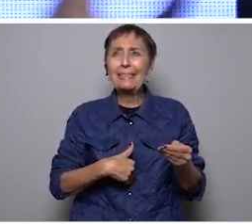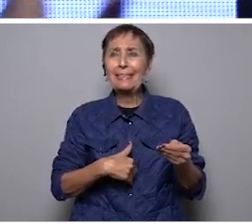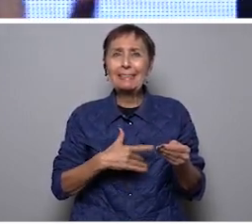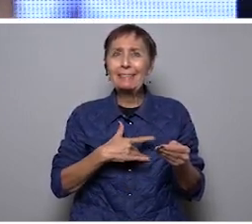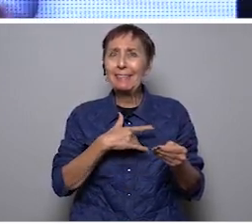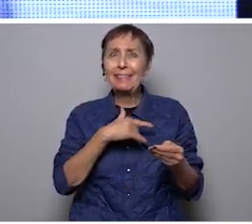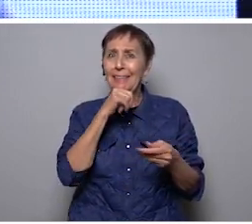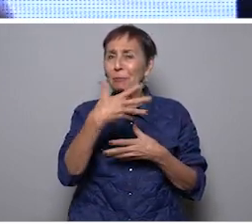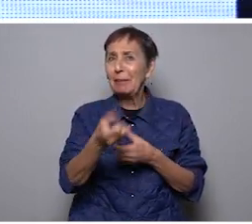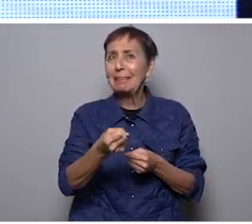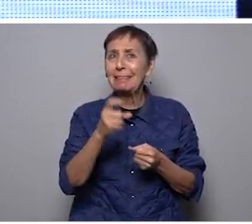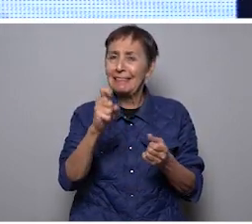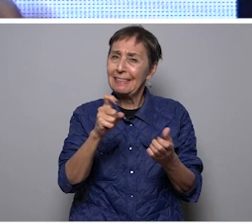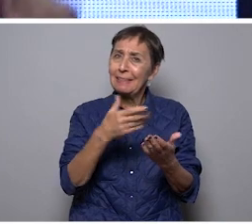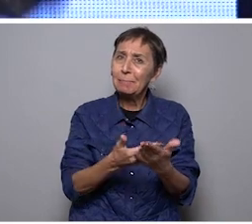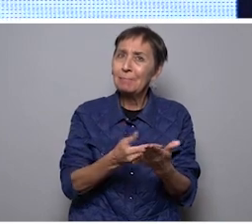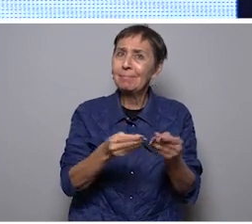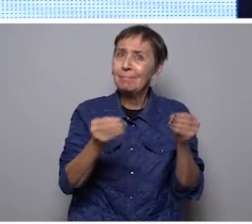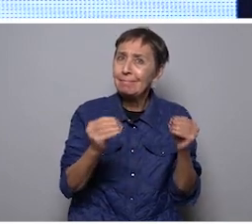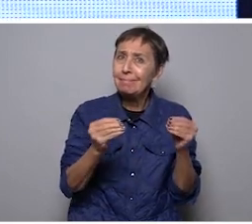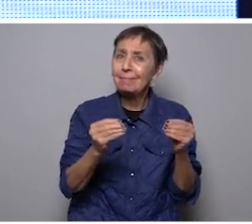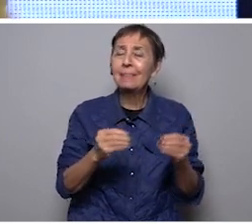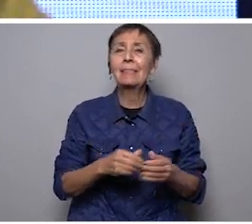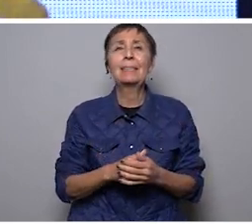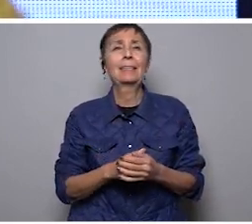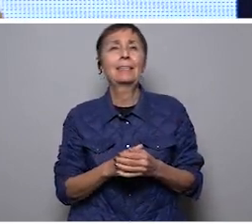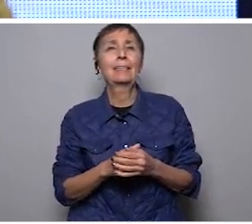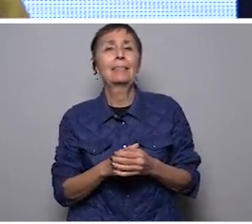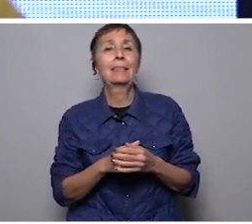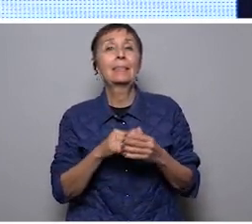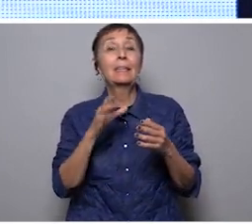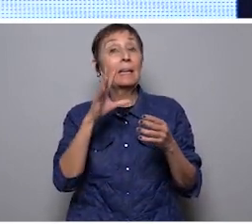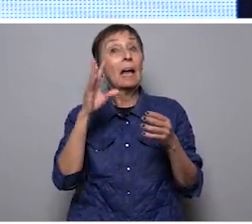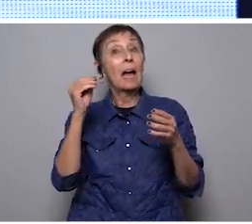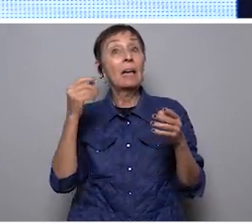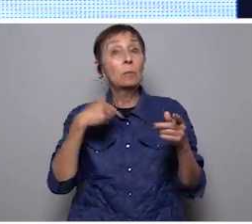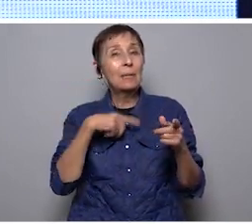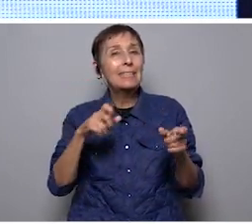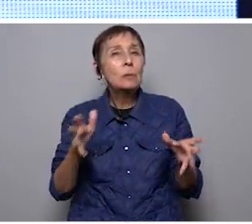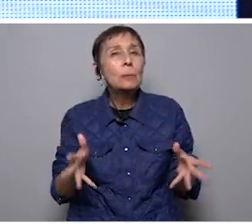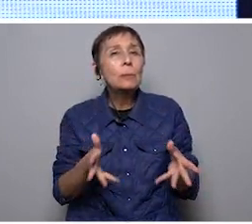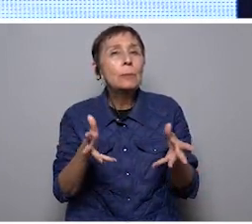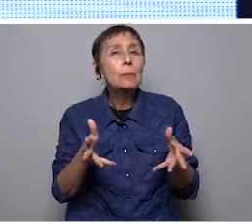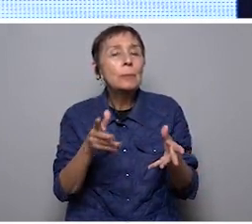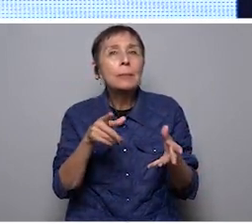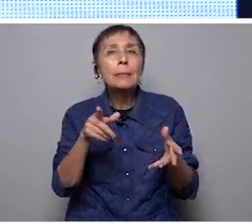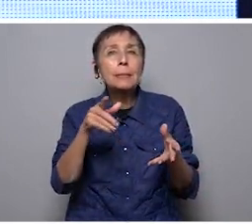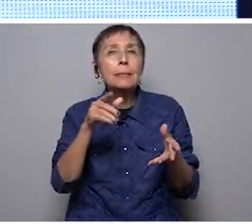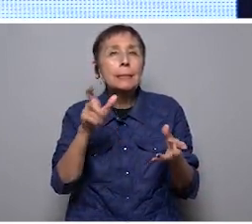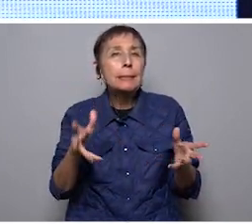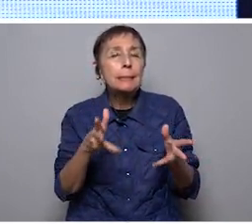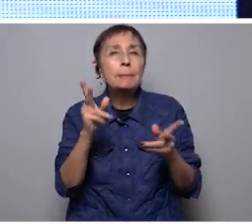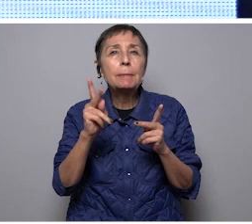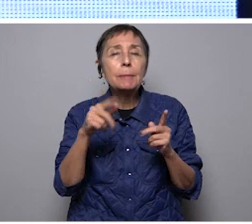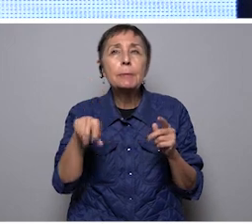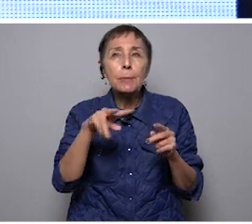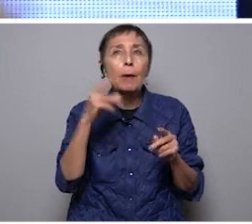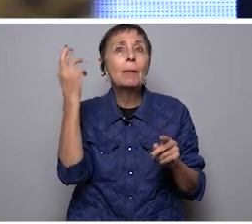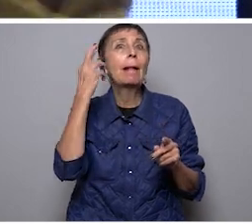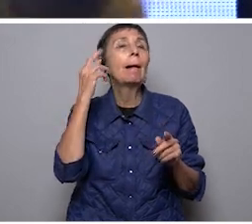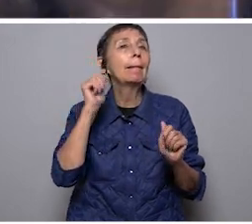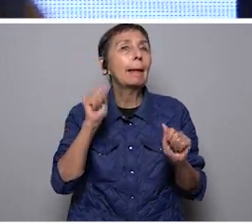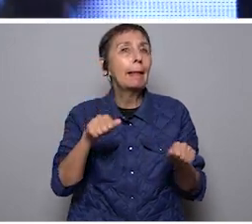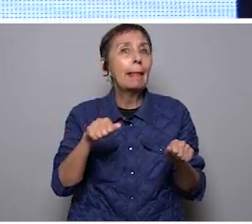eh hace falta el papel Entonces yo creo que ahí es un cambio de mentalidad estamos tanto nosotros